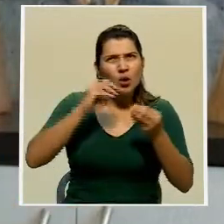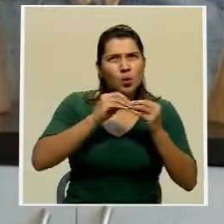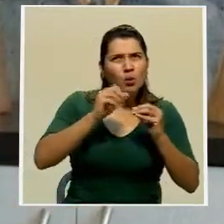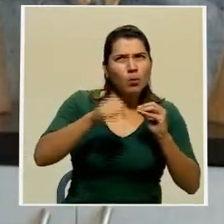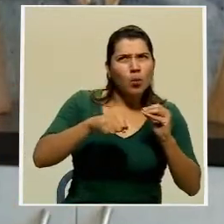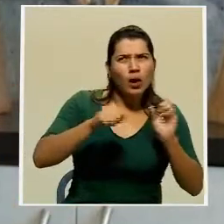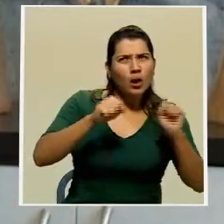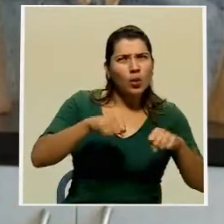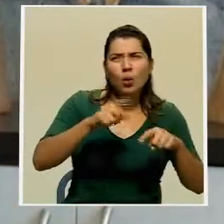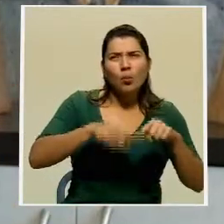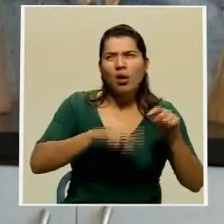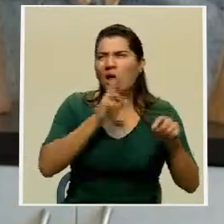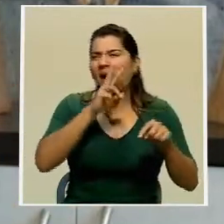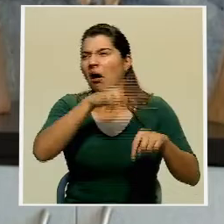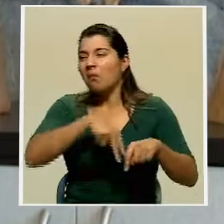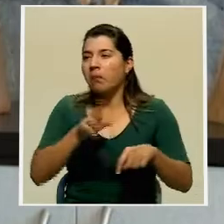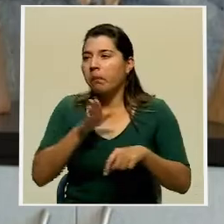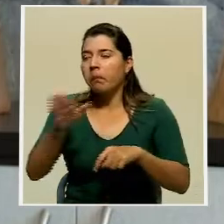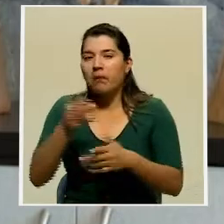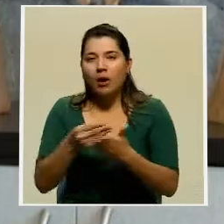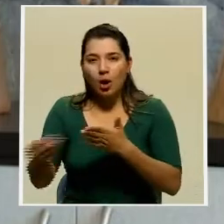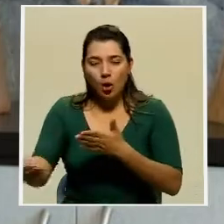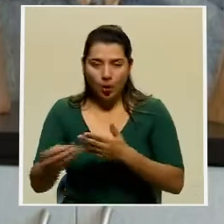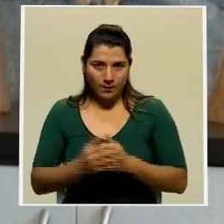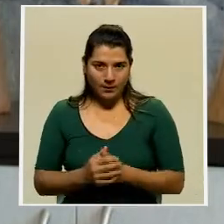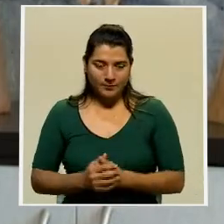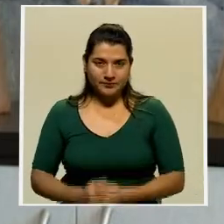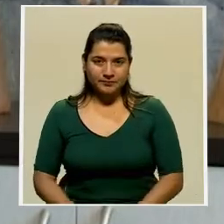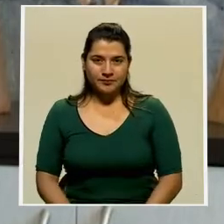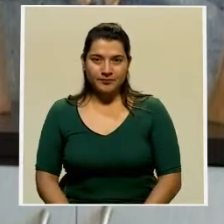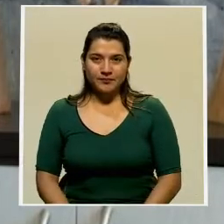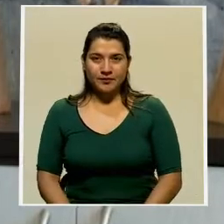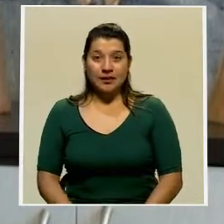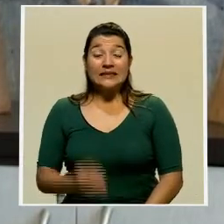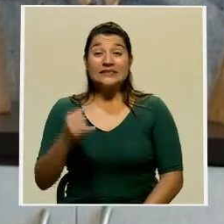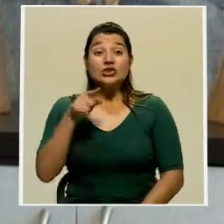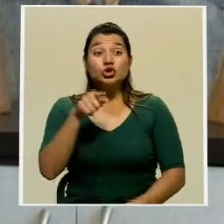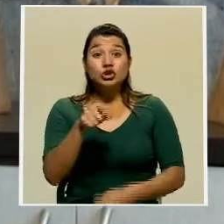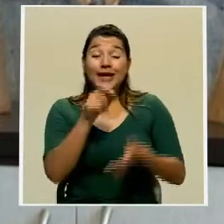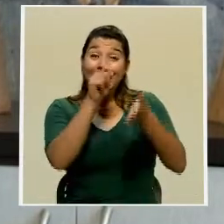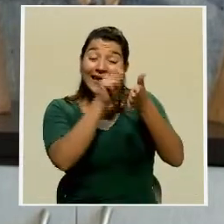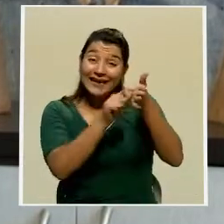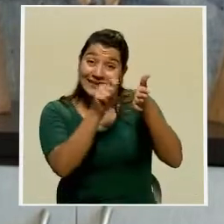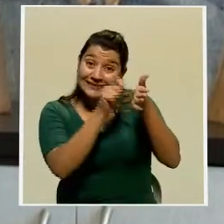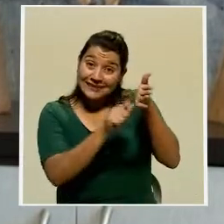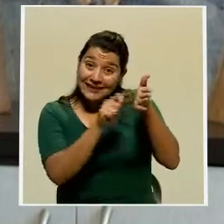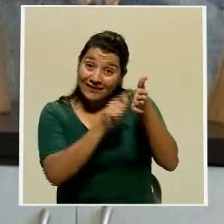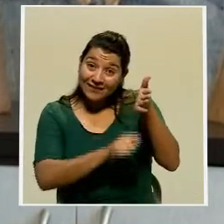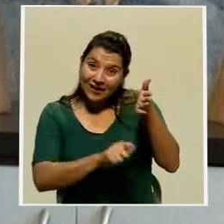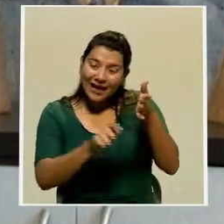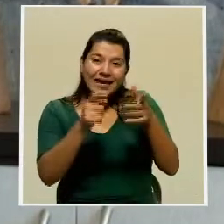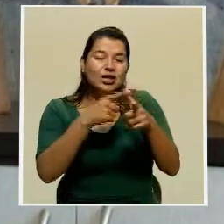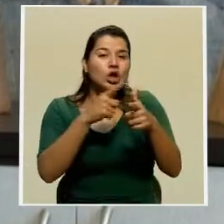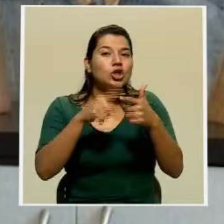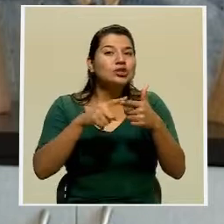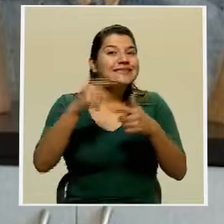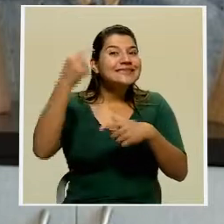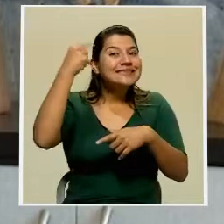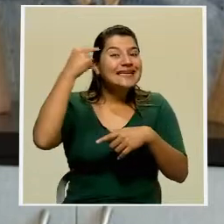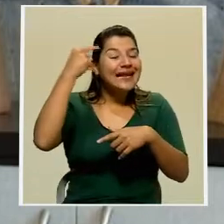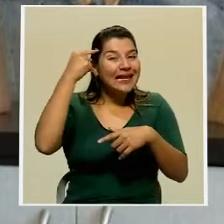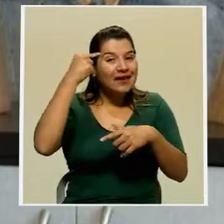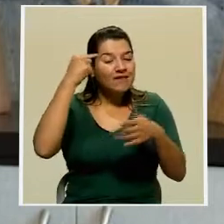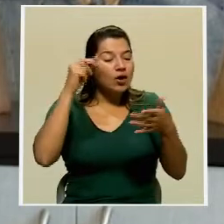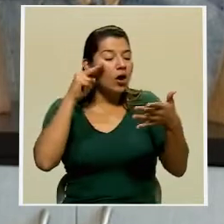tiene y comienza a convencerla de que usted ocupa eso que quiere comprar. Si lo hace por escrito, el cerebro, no tenemos